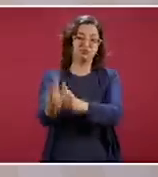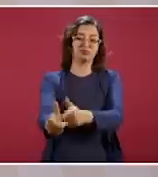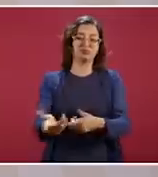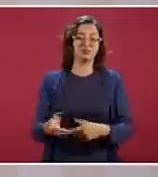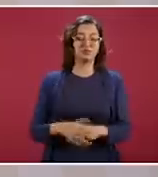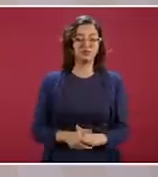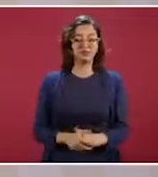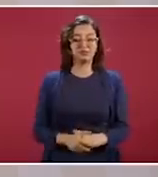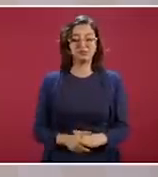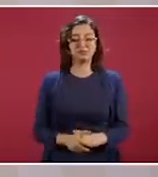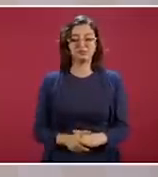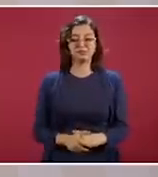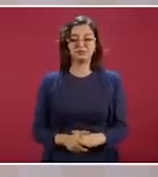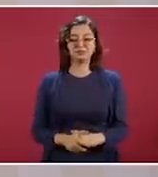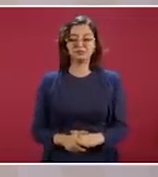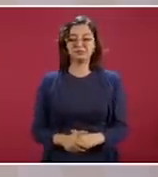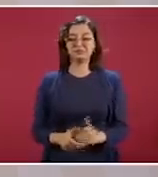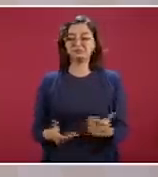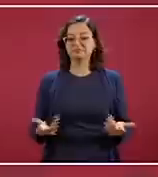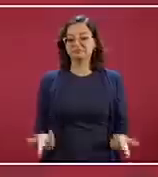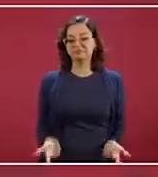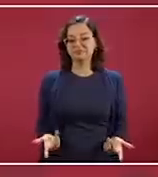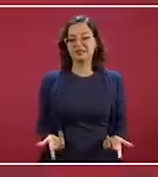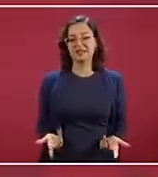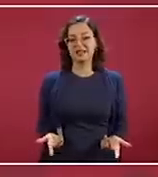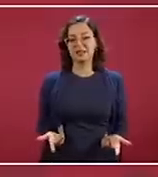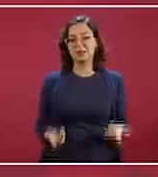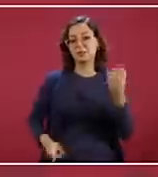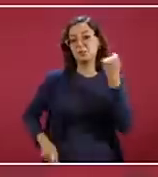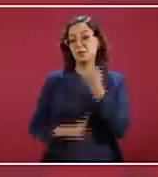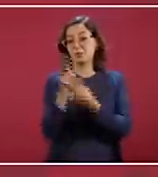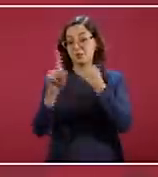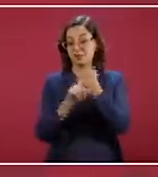Entonces, las prácticas democráticas